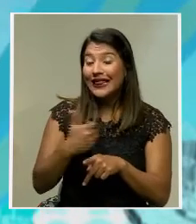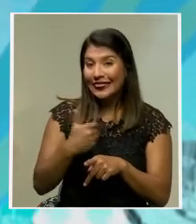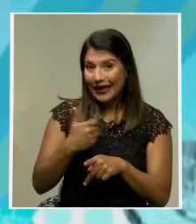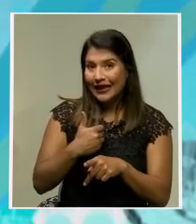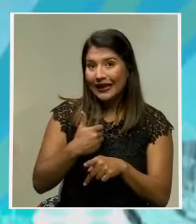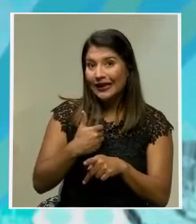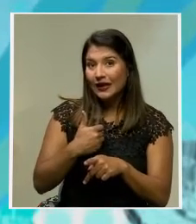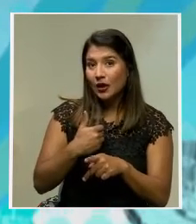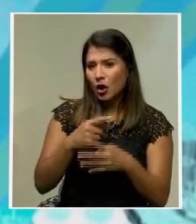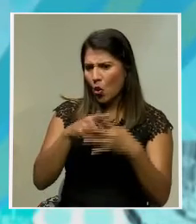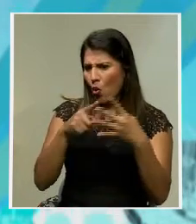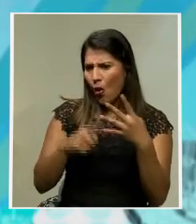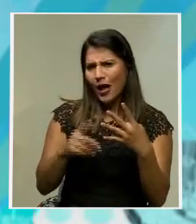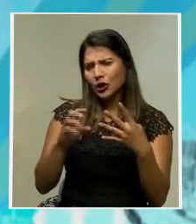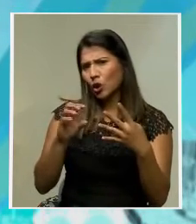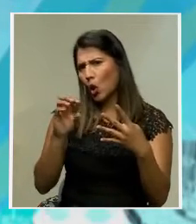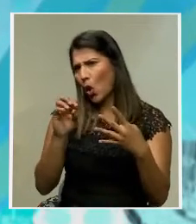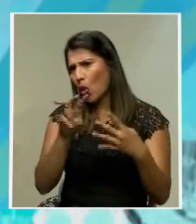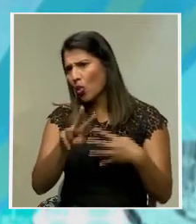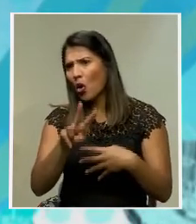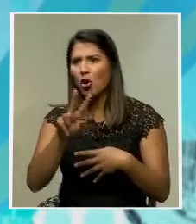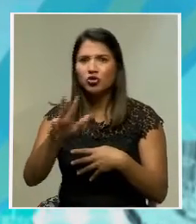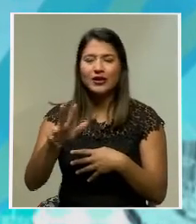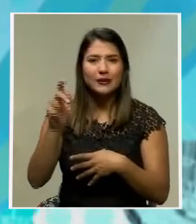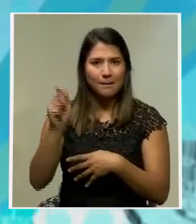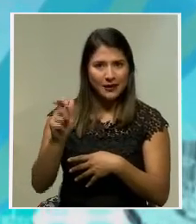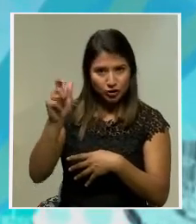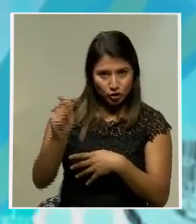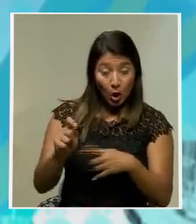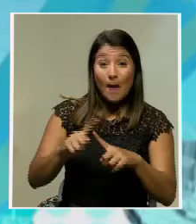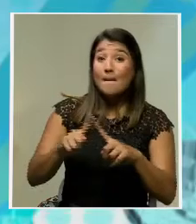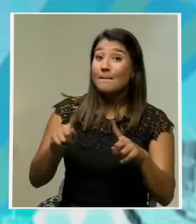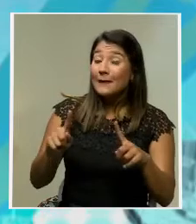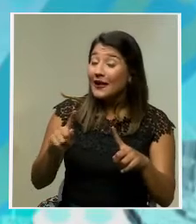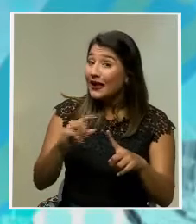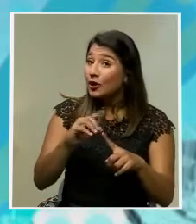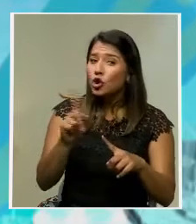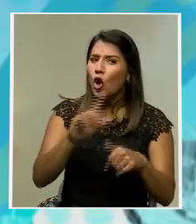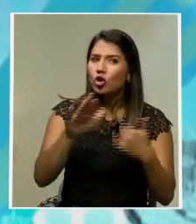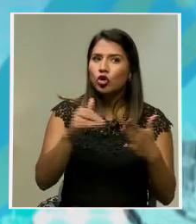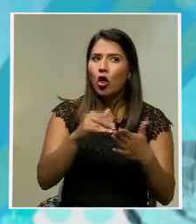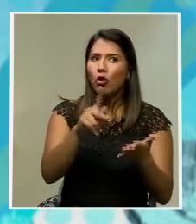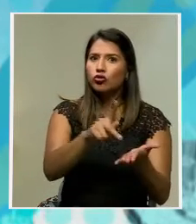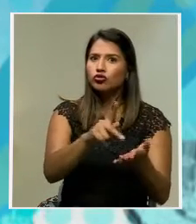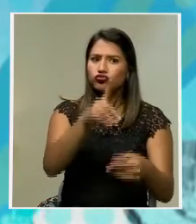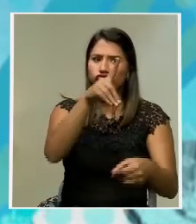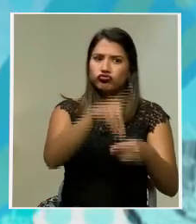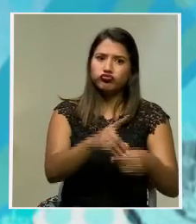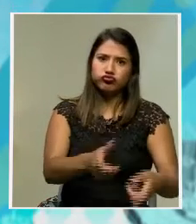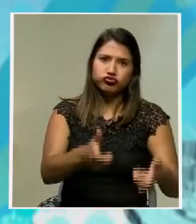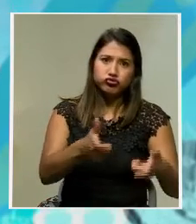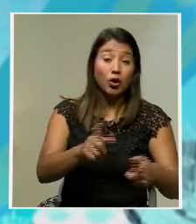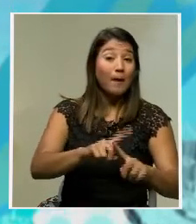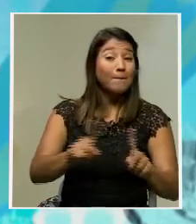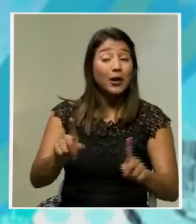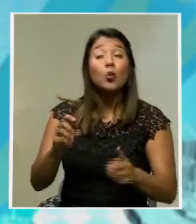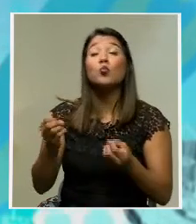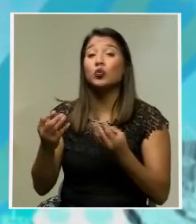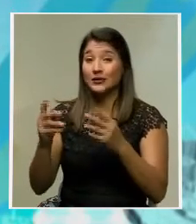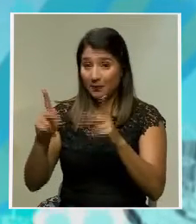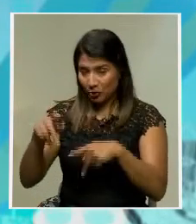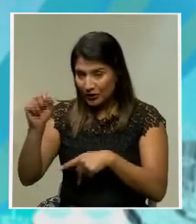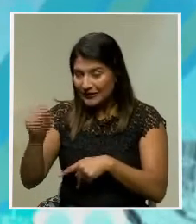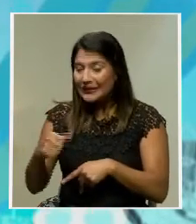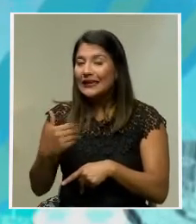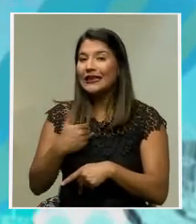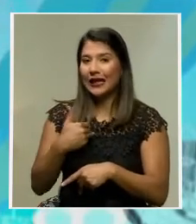tienen pensiones, no todos los casos, pero sí tenemos personas con pensiones altas que están hoy gozando de esa exoneración.